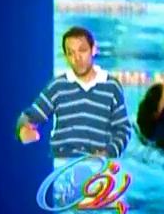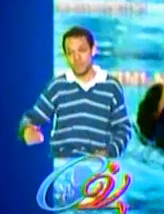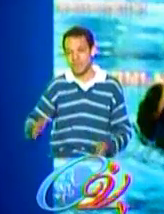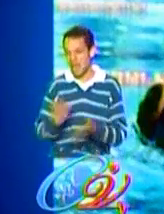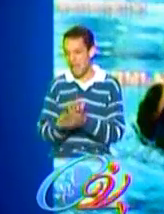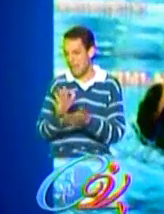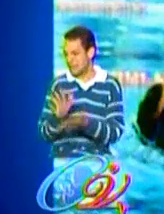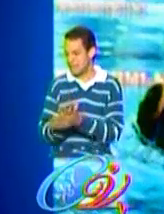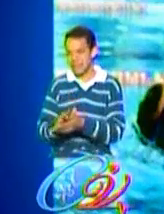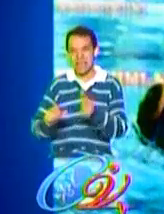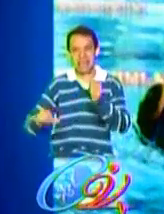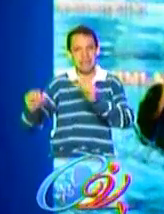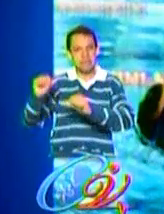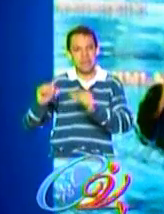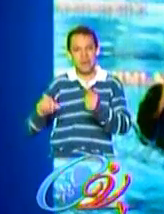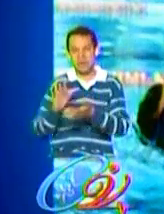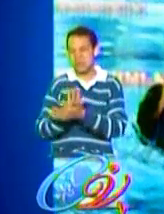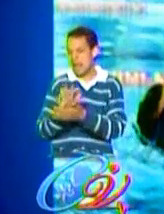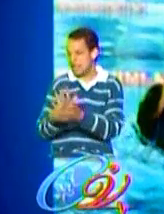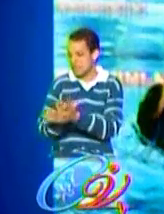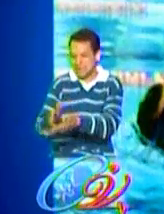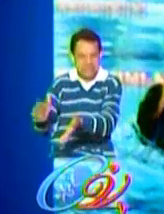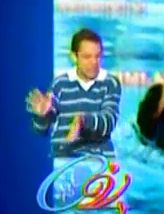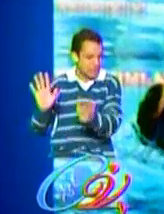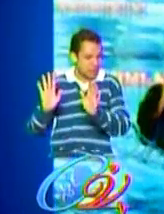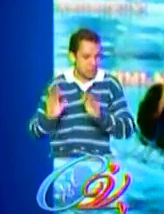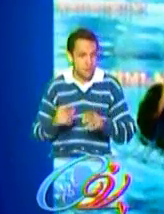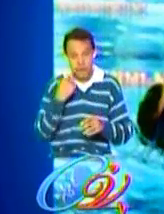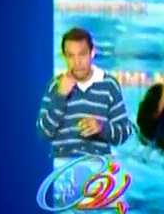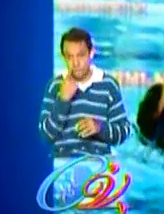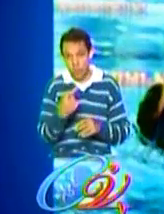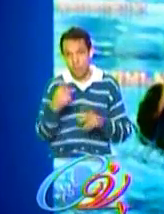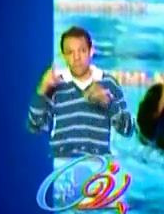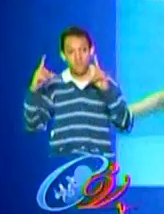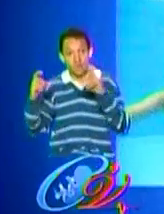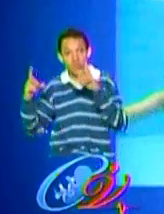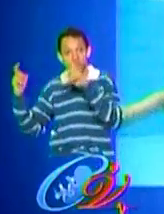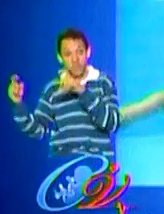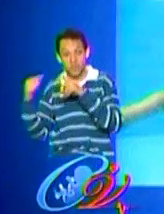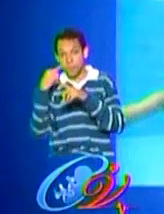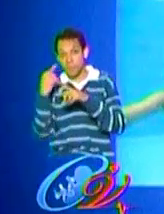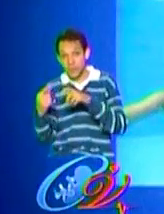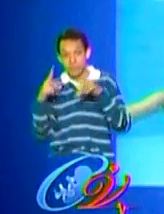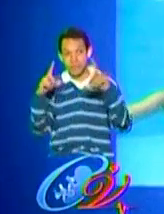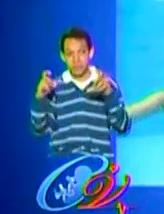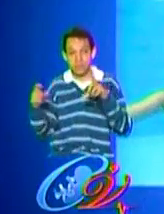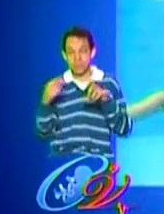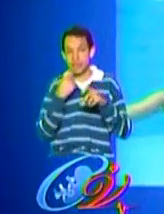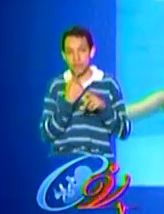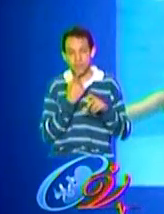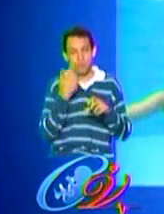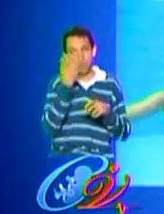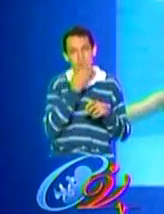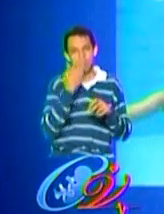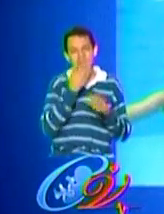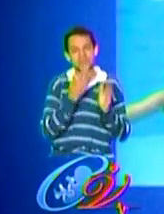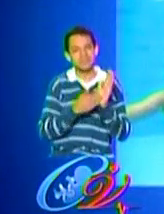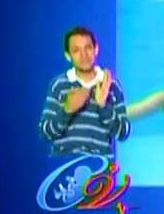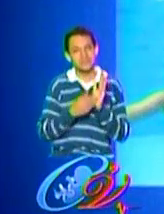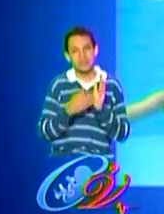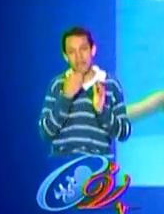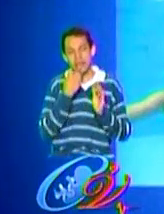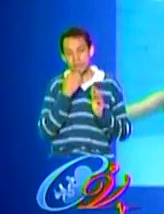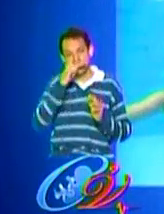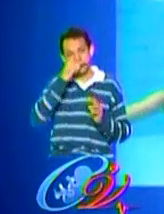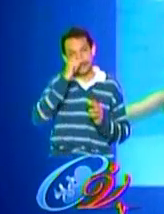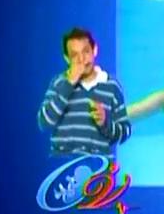los químicos más pesados y más tóxicos. Acá vemos, por ejemplo, un estudio donde compararon niños